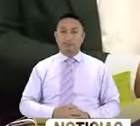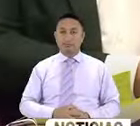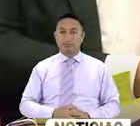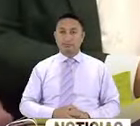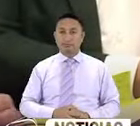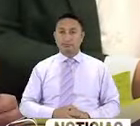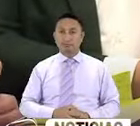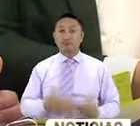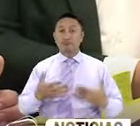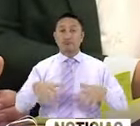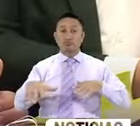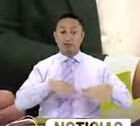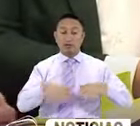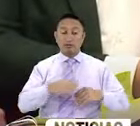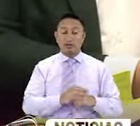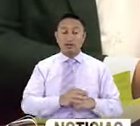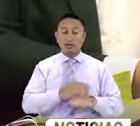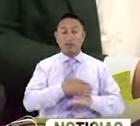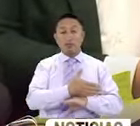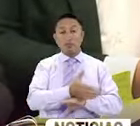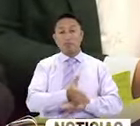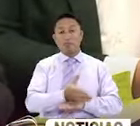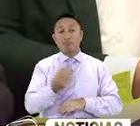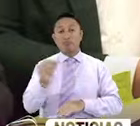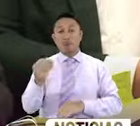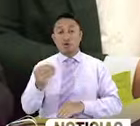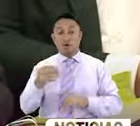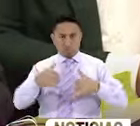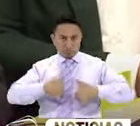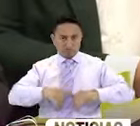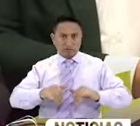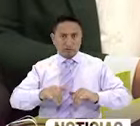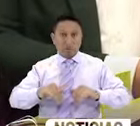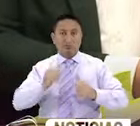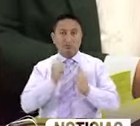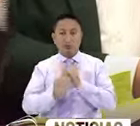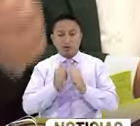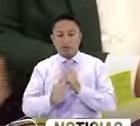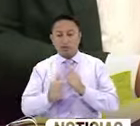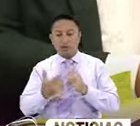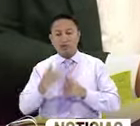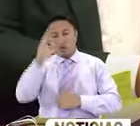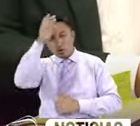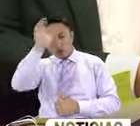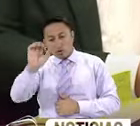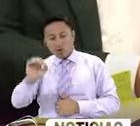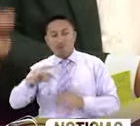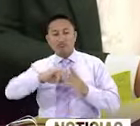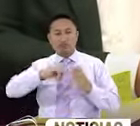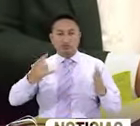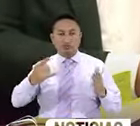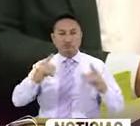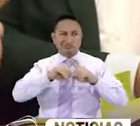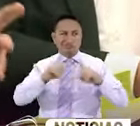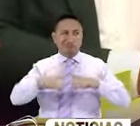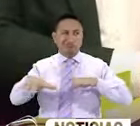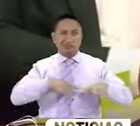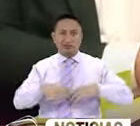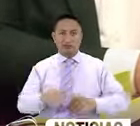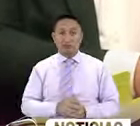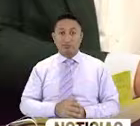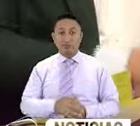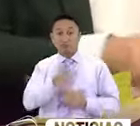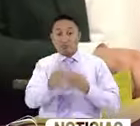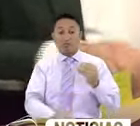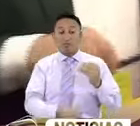jornada extendida, donde nuestros chicos y chicas puedan tener actividades deportivas, actividades culturales, tecnológicas, entre otras, donde además, fortaleciendo